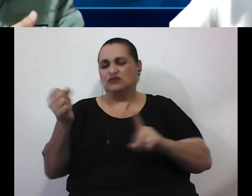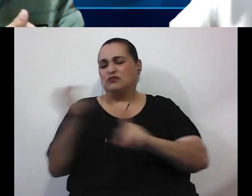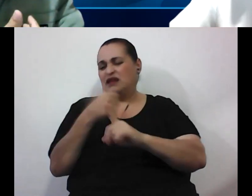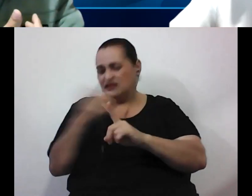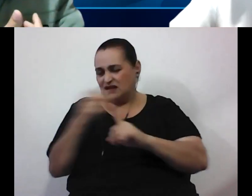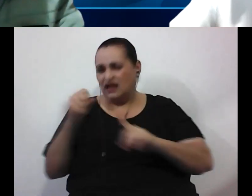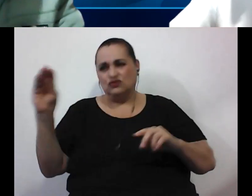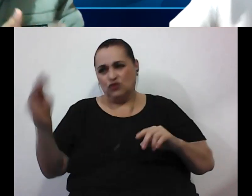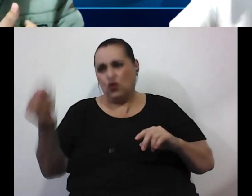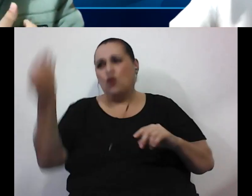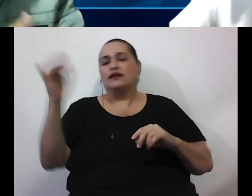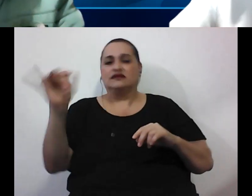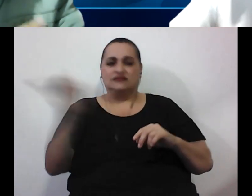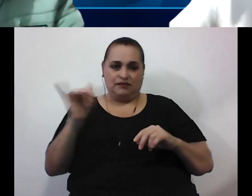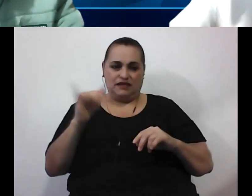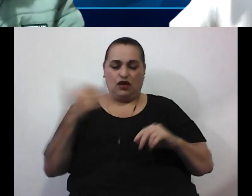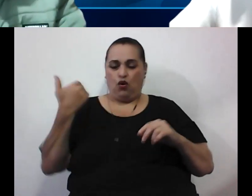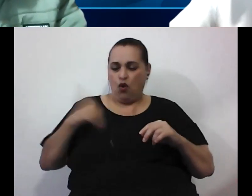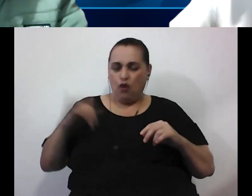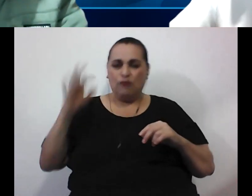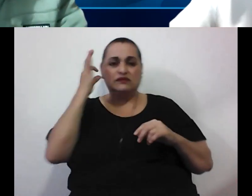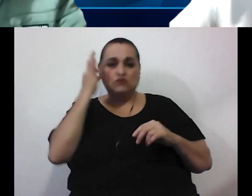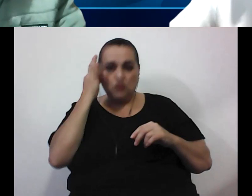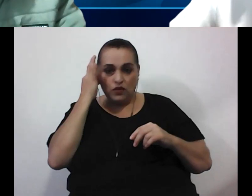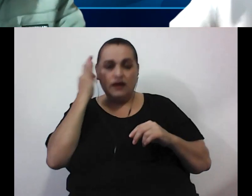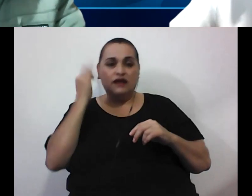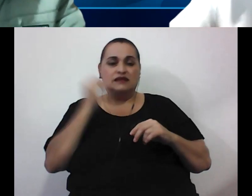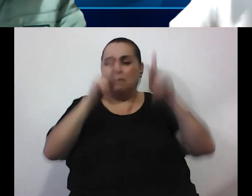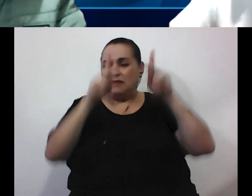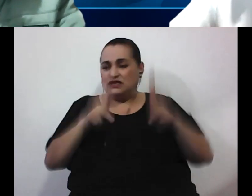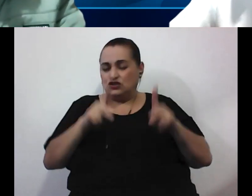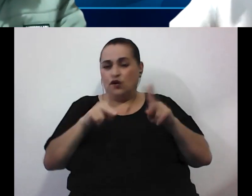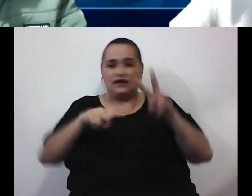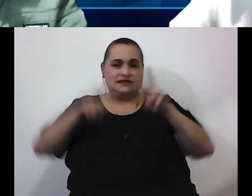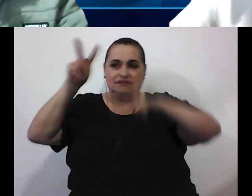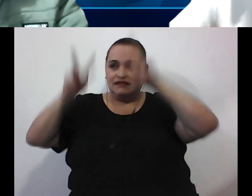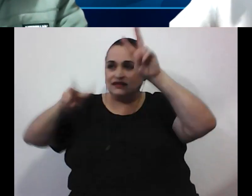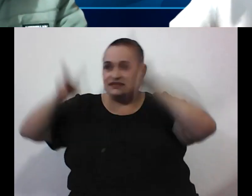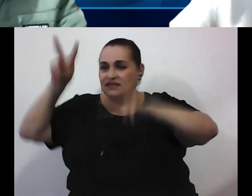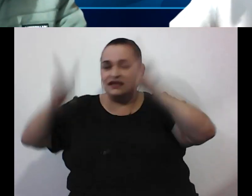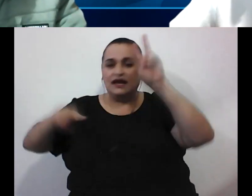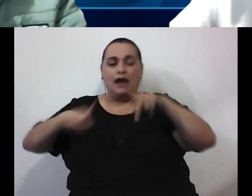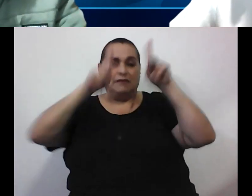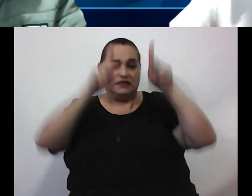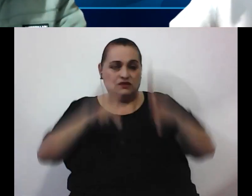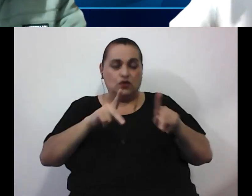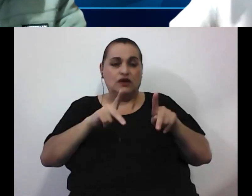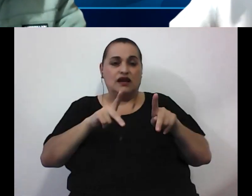adolescentes, hombres, mujeres, personas desde la diversidad, personas